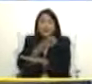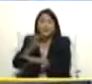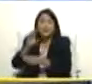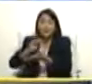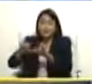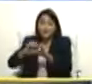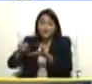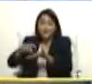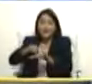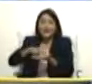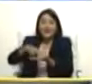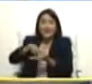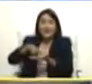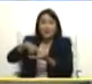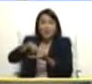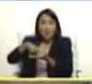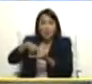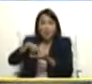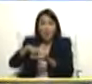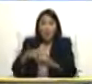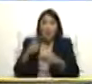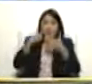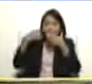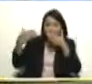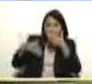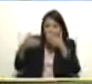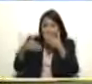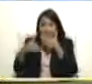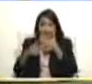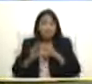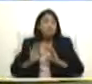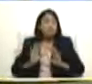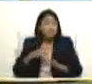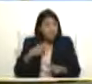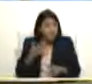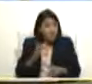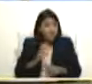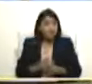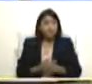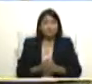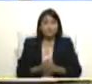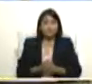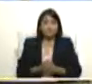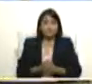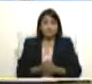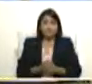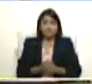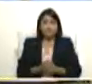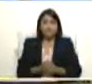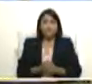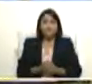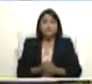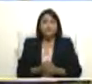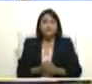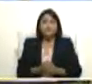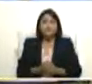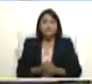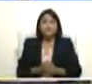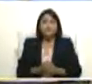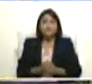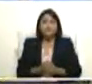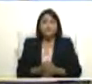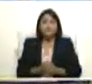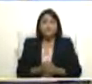reggaetón, en ritmo de rap, vinculante, vinculante, mandato,